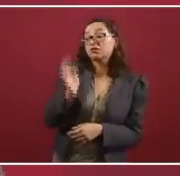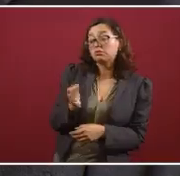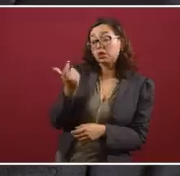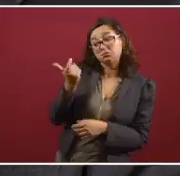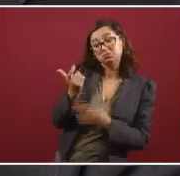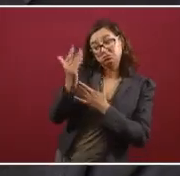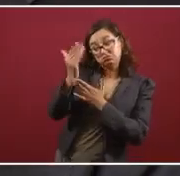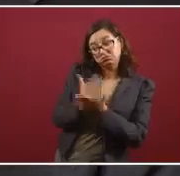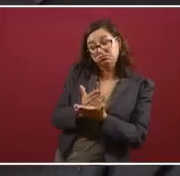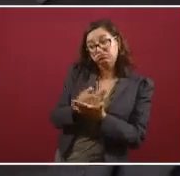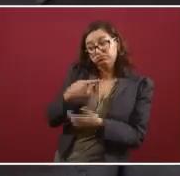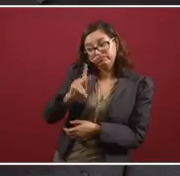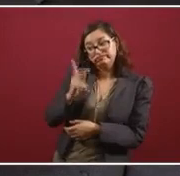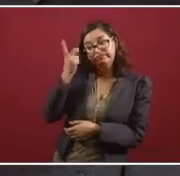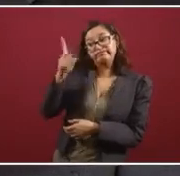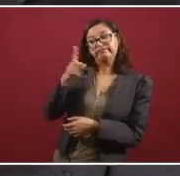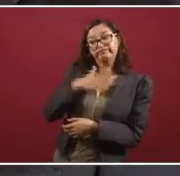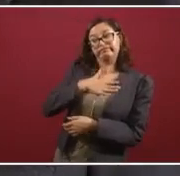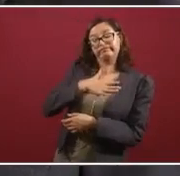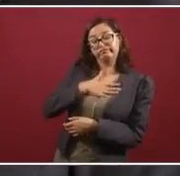hecho de que